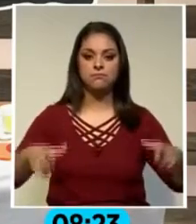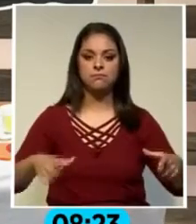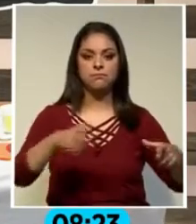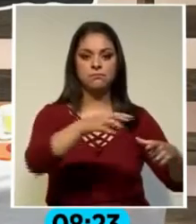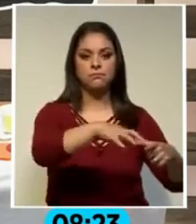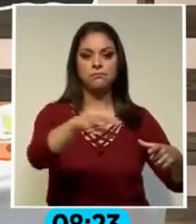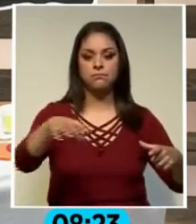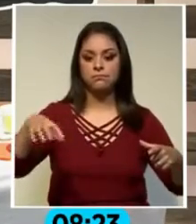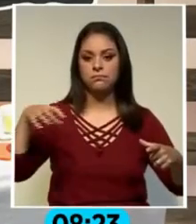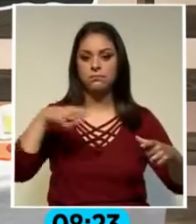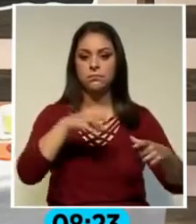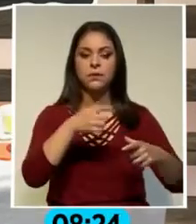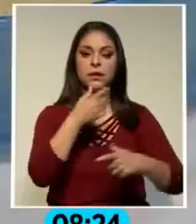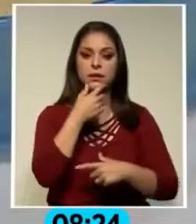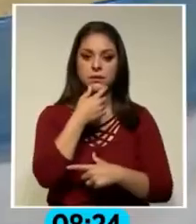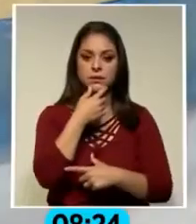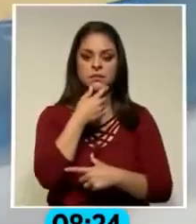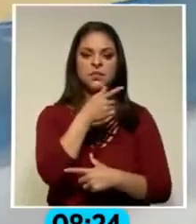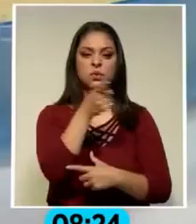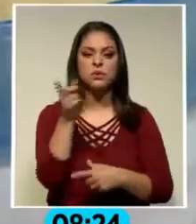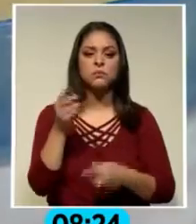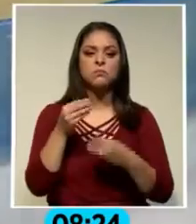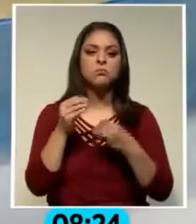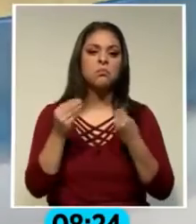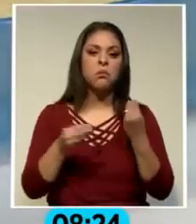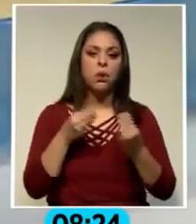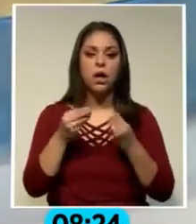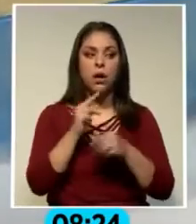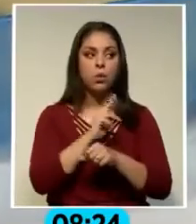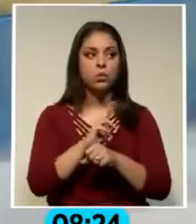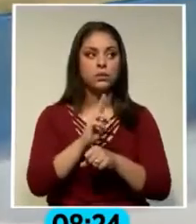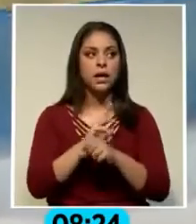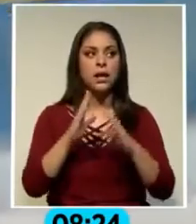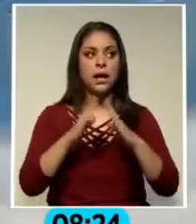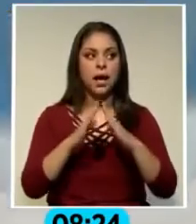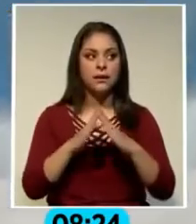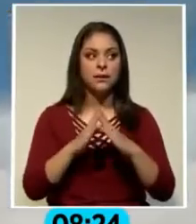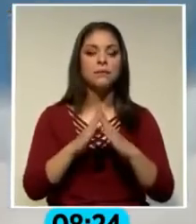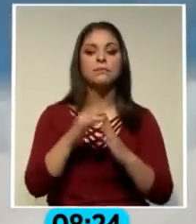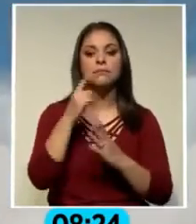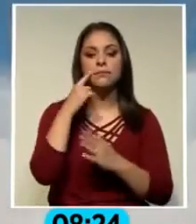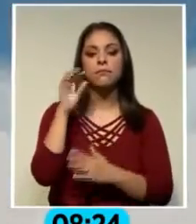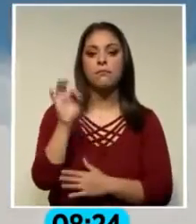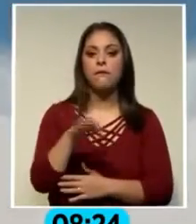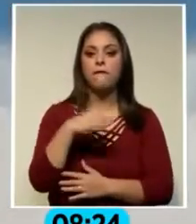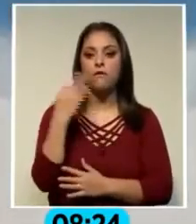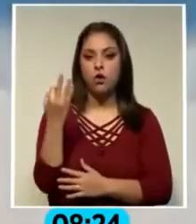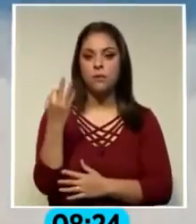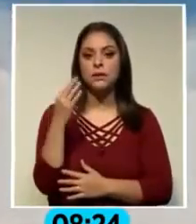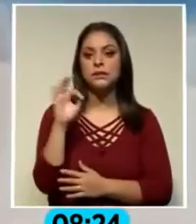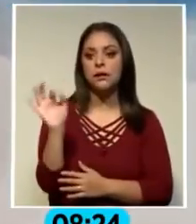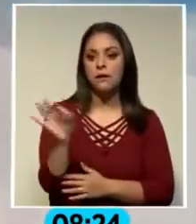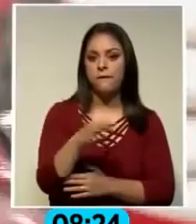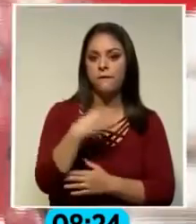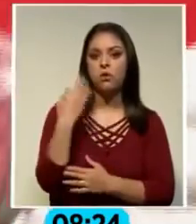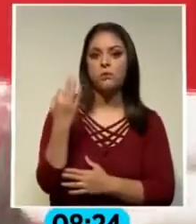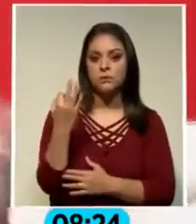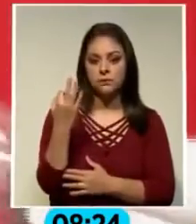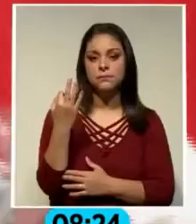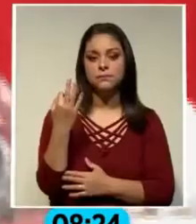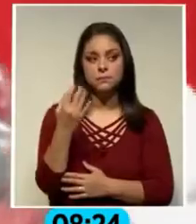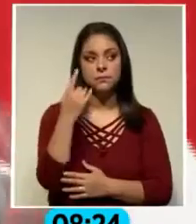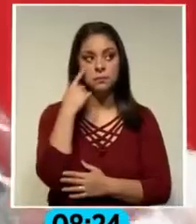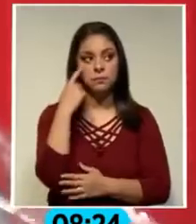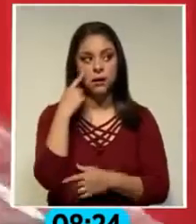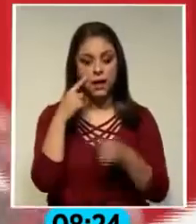las galletas. ¿Qué podemos utilizar en casa? Formas, ¿verdad? Si tenemos por ahí formas, entonces las podríamos utilizar. Ahí en la